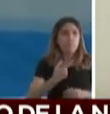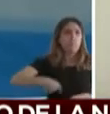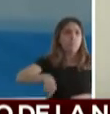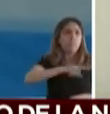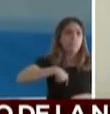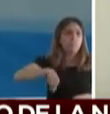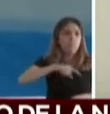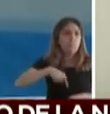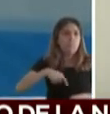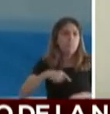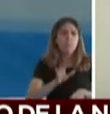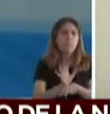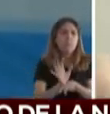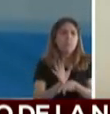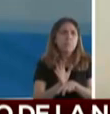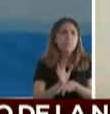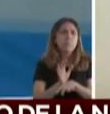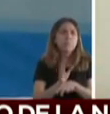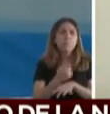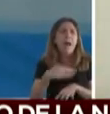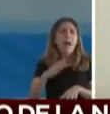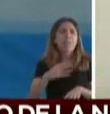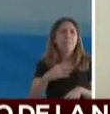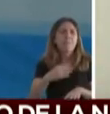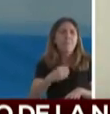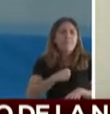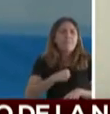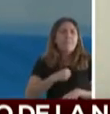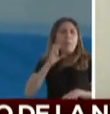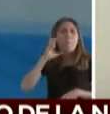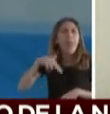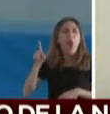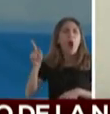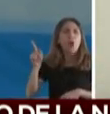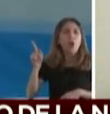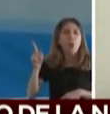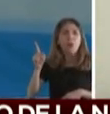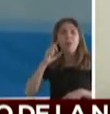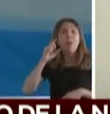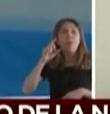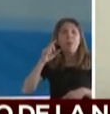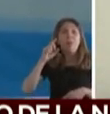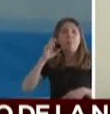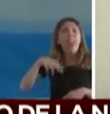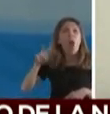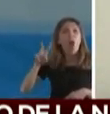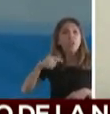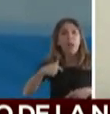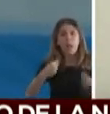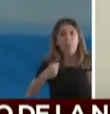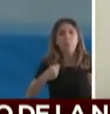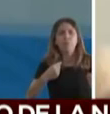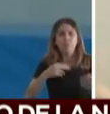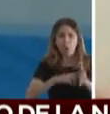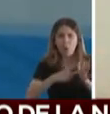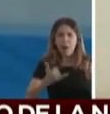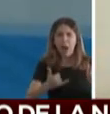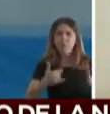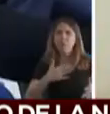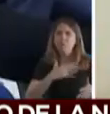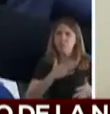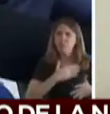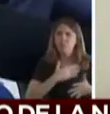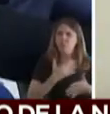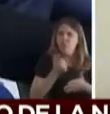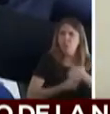puestos de trabajo y la producción, que creo que no faltaron insumos, ni respiradores, ni nada importante en los hospitales. Estoy orgulloso